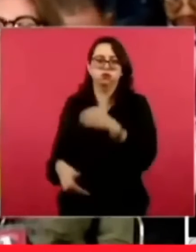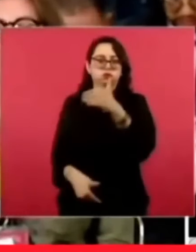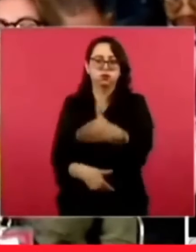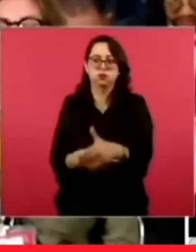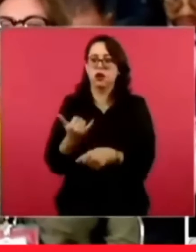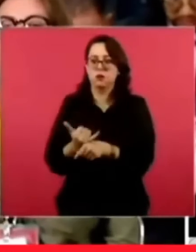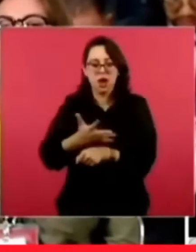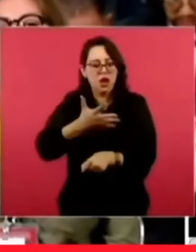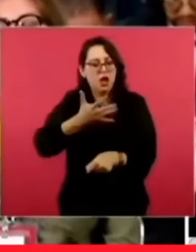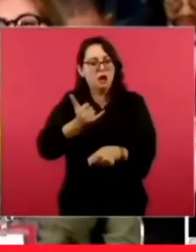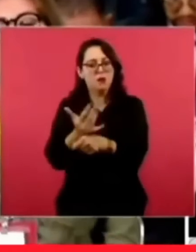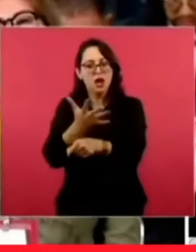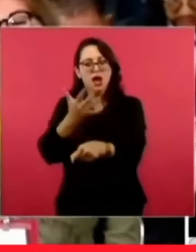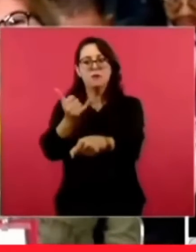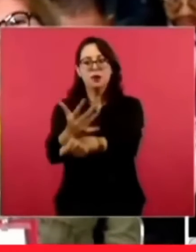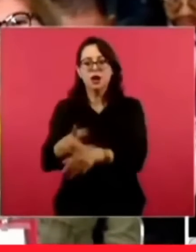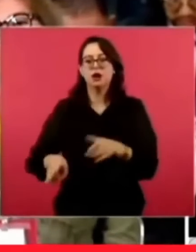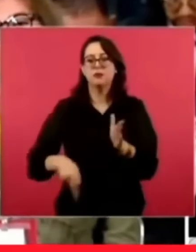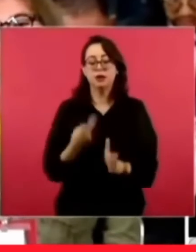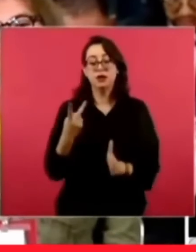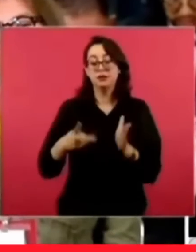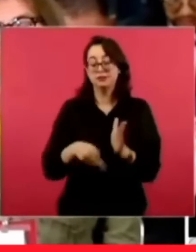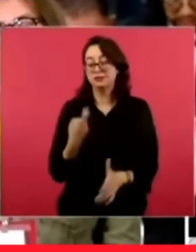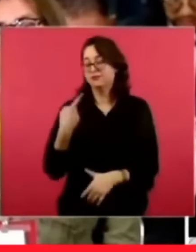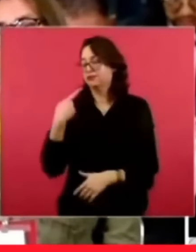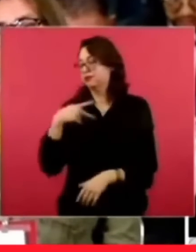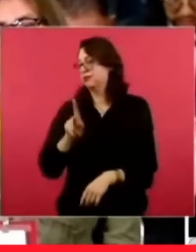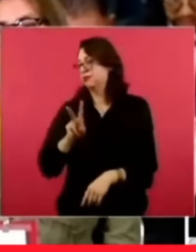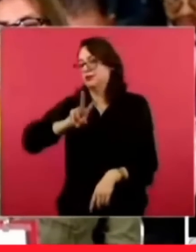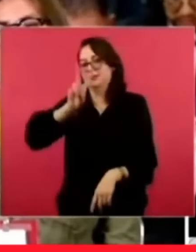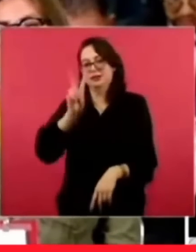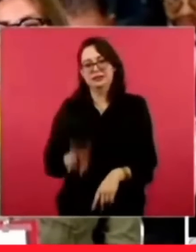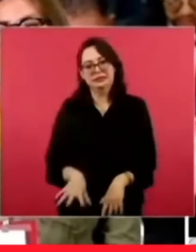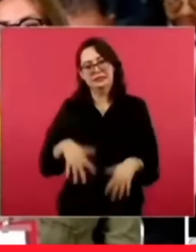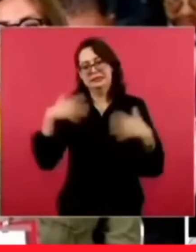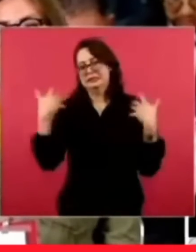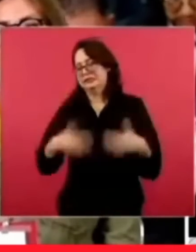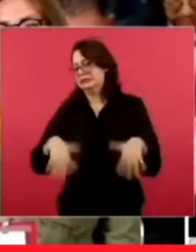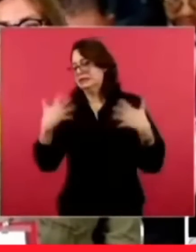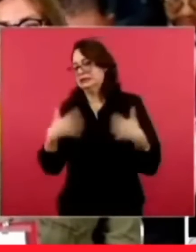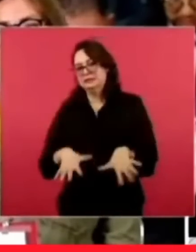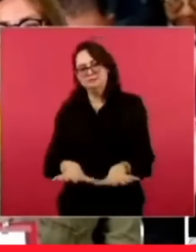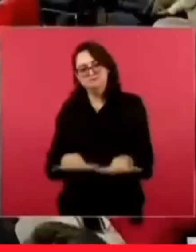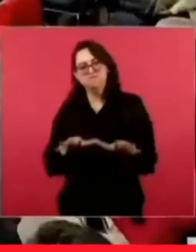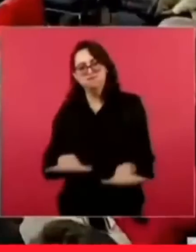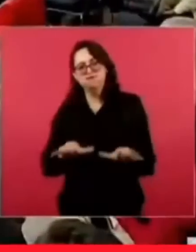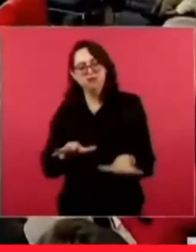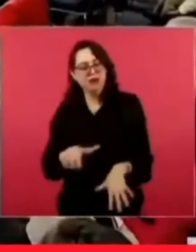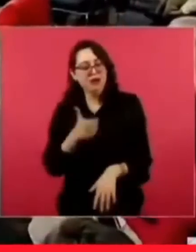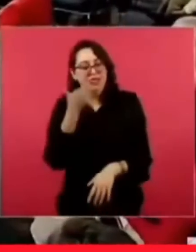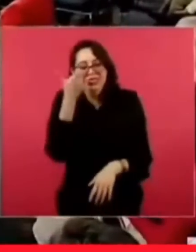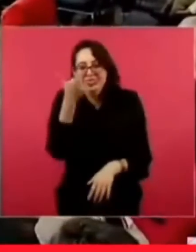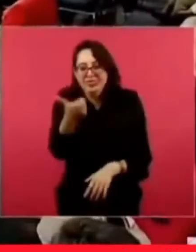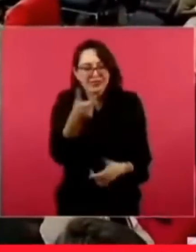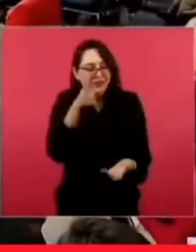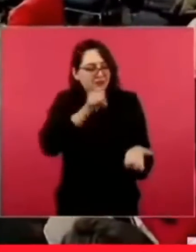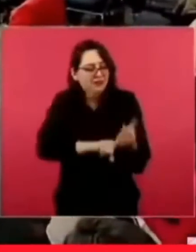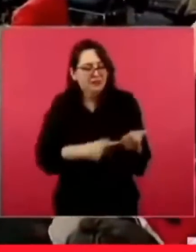hemos encontrado pues que hay una millonada, es demasiado dinero el que fluye hacia estas